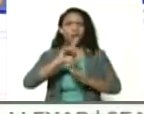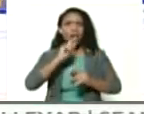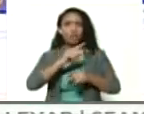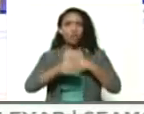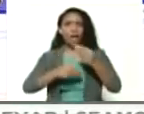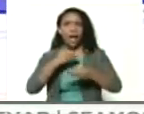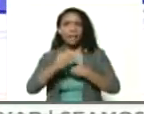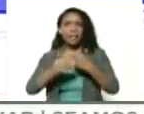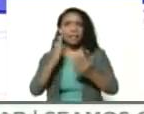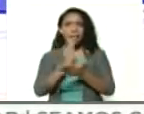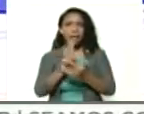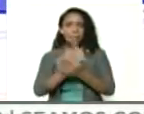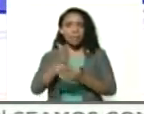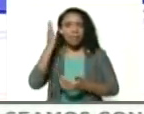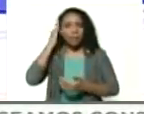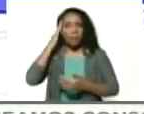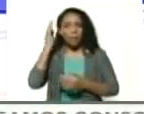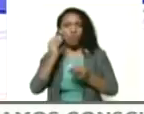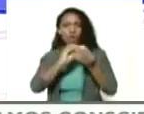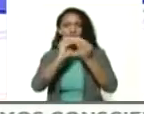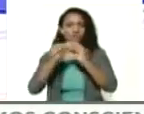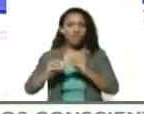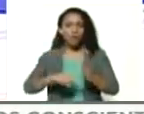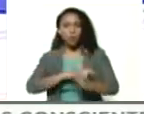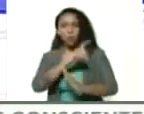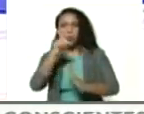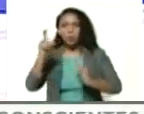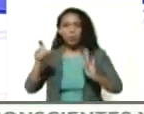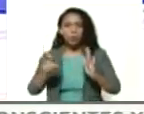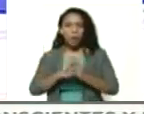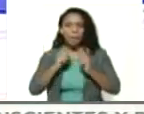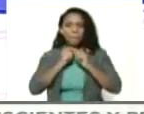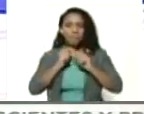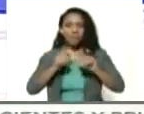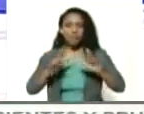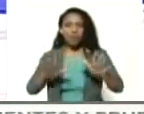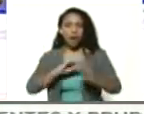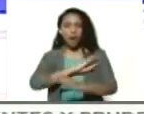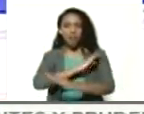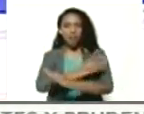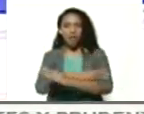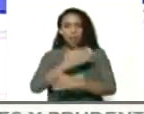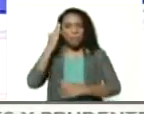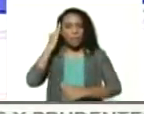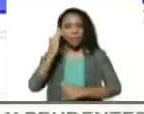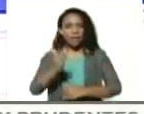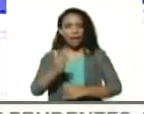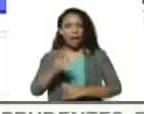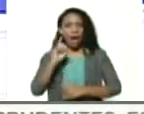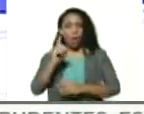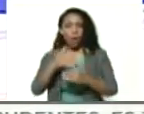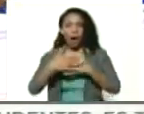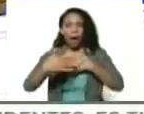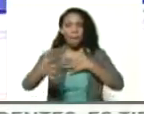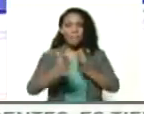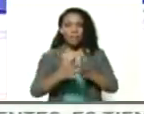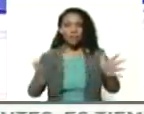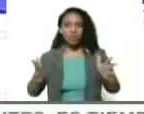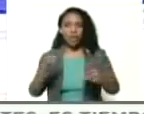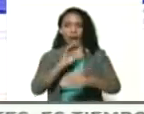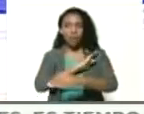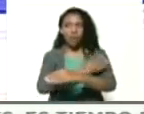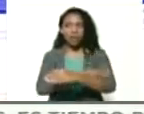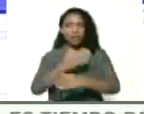siempre sabemos, a una readecuación total del despliegue de nuestras fuerzas militares, a una ampliación de nuestras fuerzas